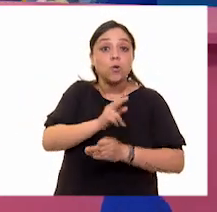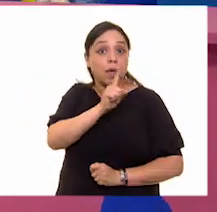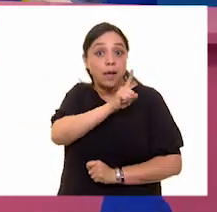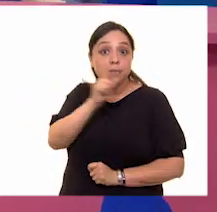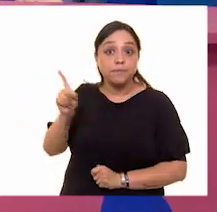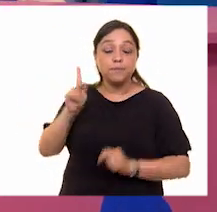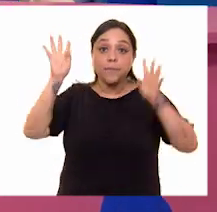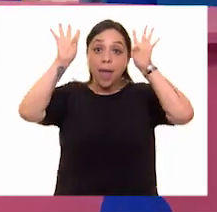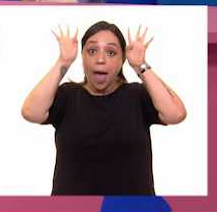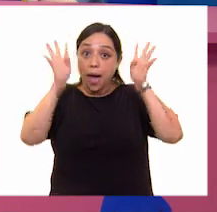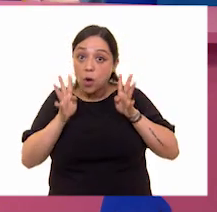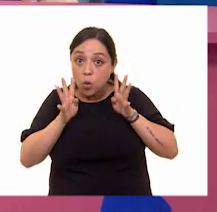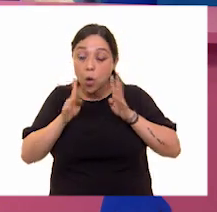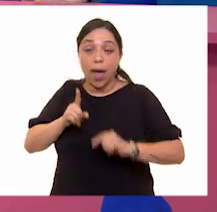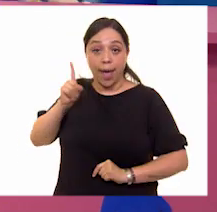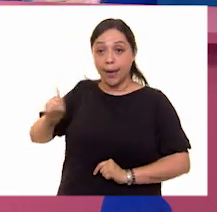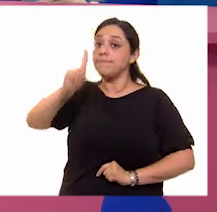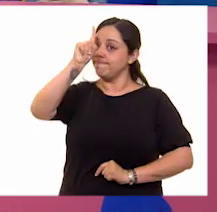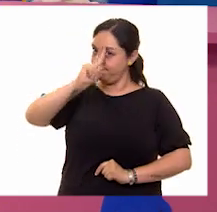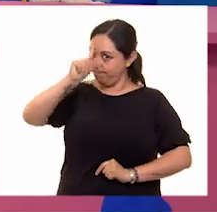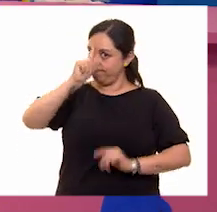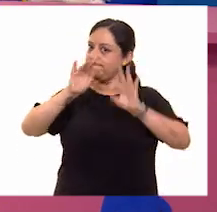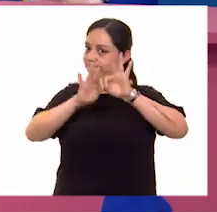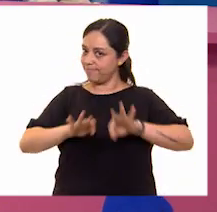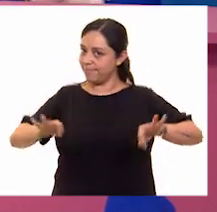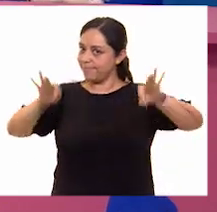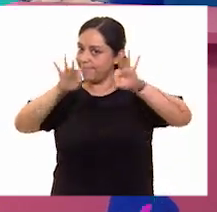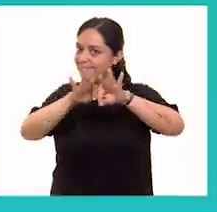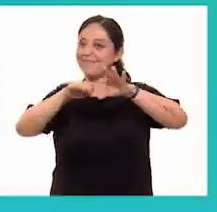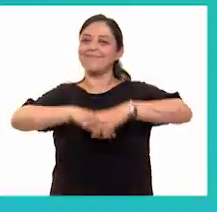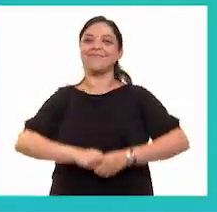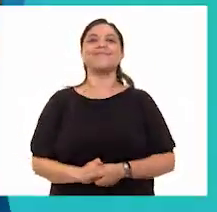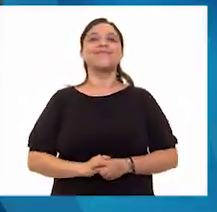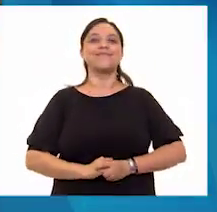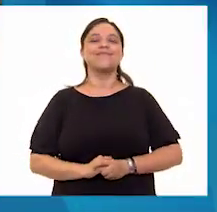unos consejos muy importantes? Sí.